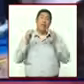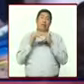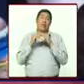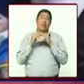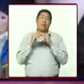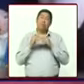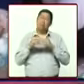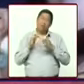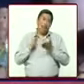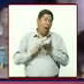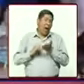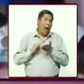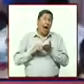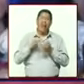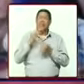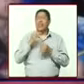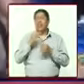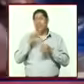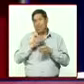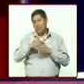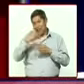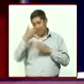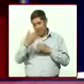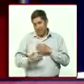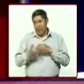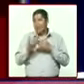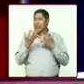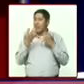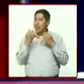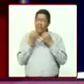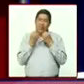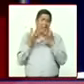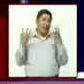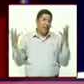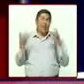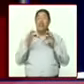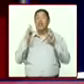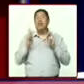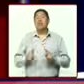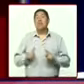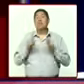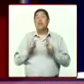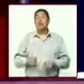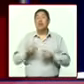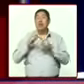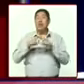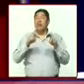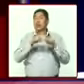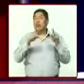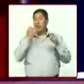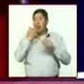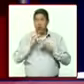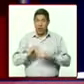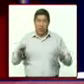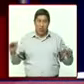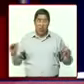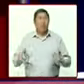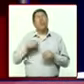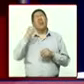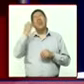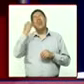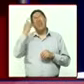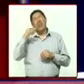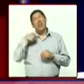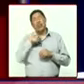está dicho, tenemos que mantener la esperanza. Nos encanta ver a la gran cantidad de personas, diferentes generaciones, los niños. Entendemos